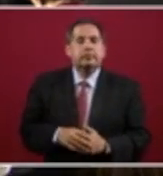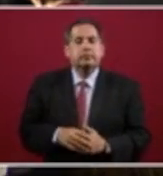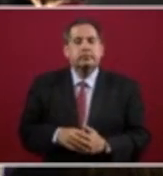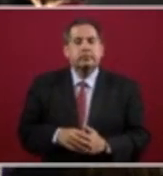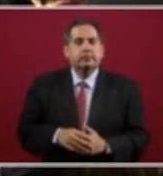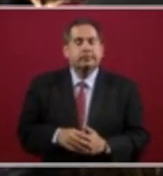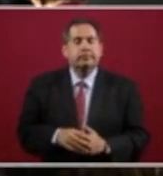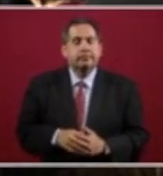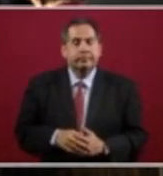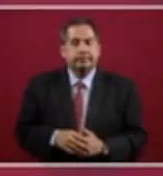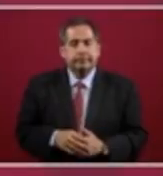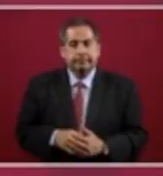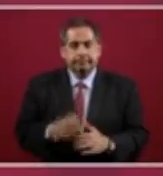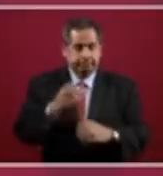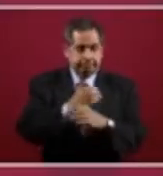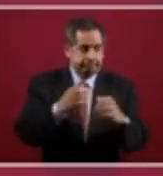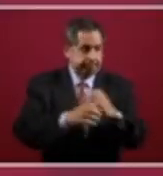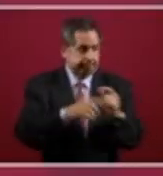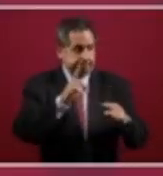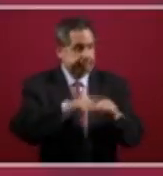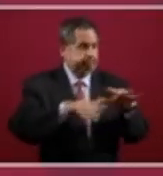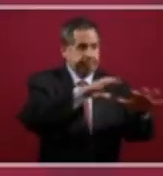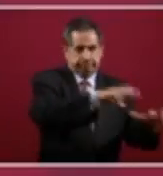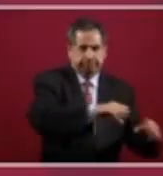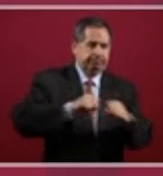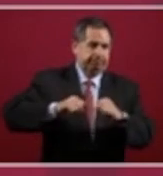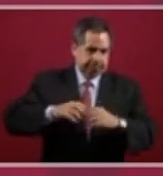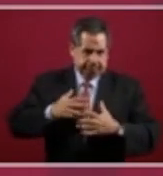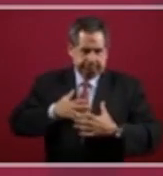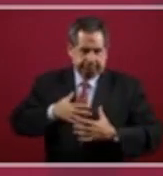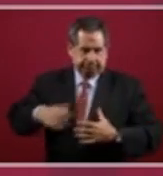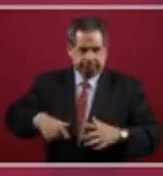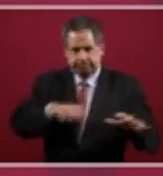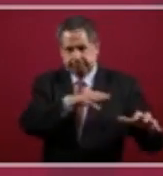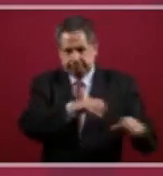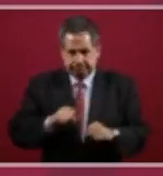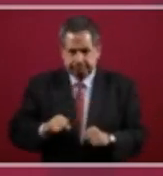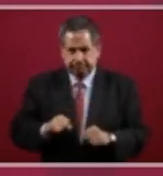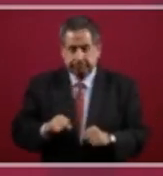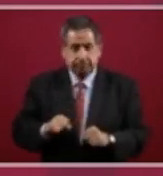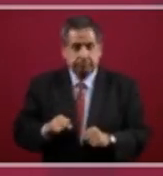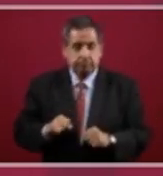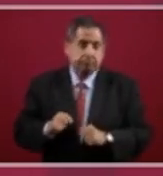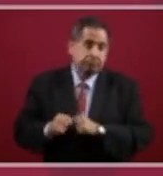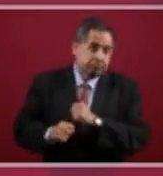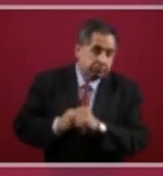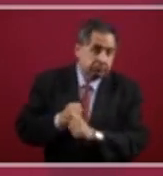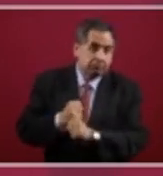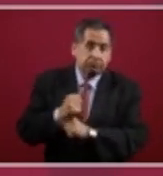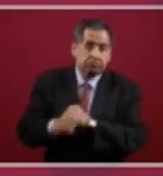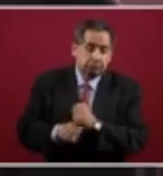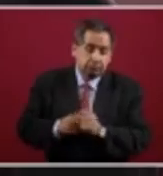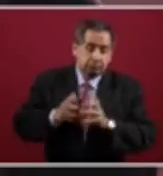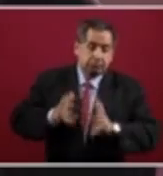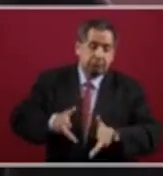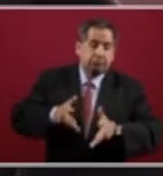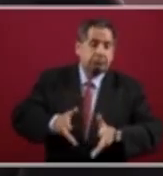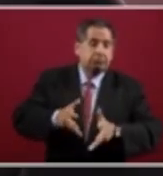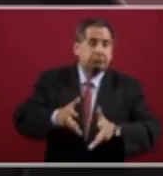se recuperaban estos bienes y pasaban muchos años. Bueno, la